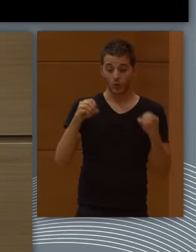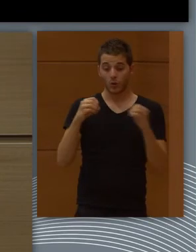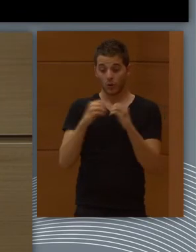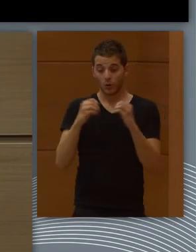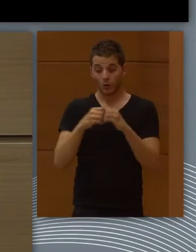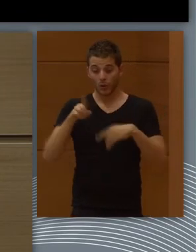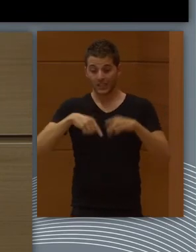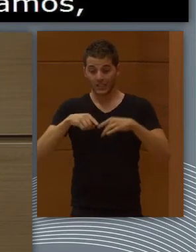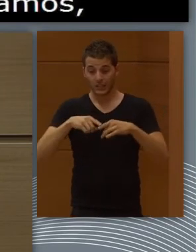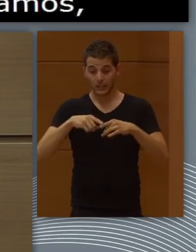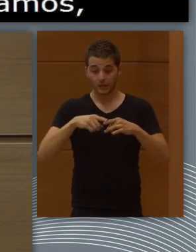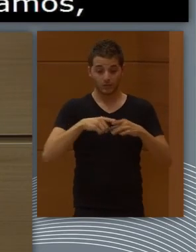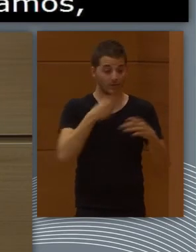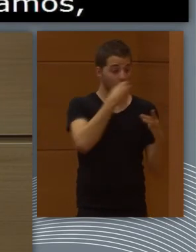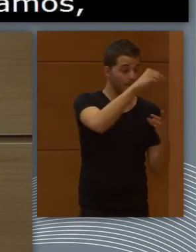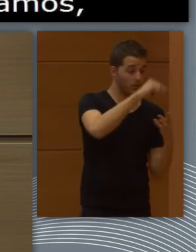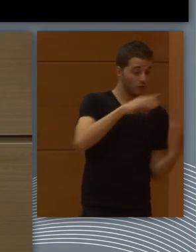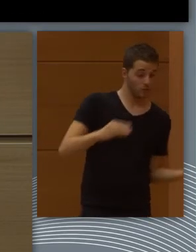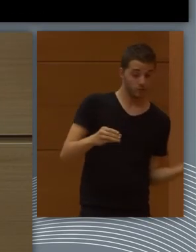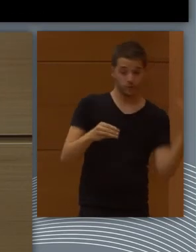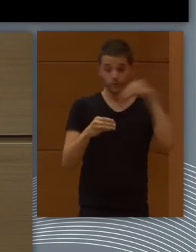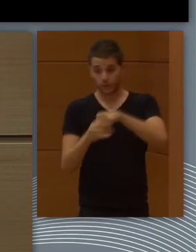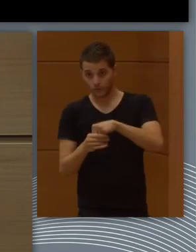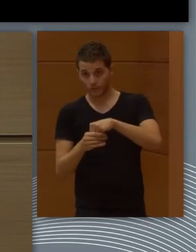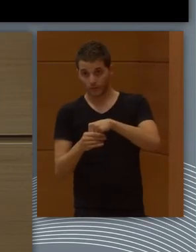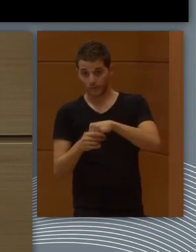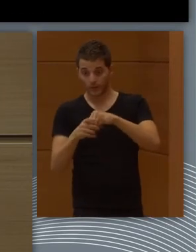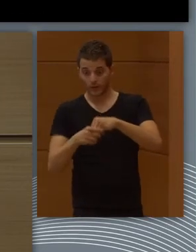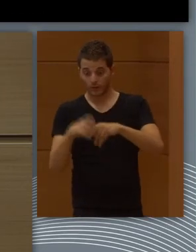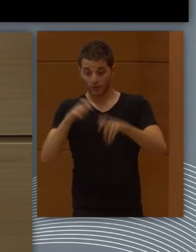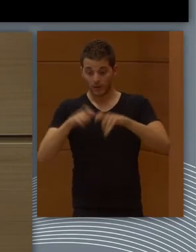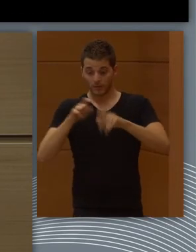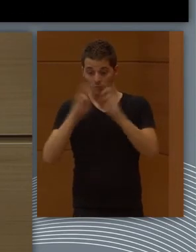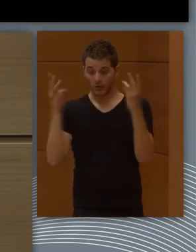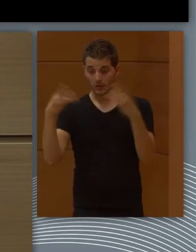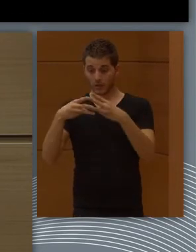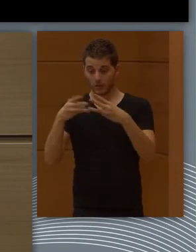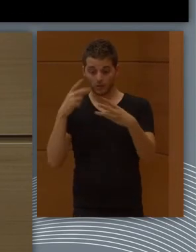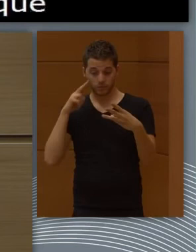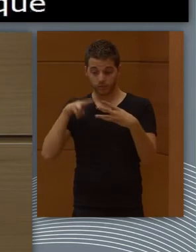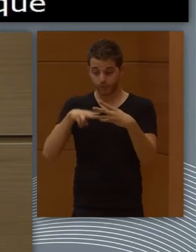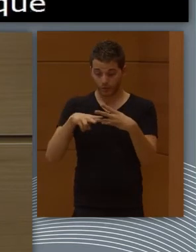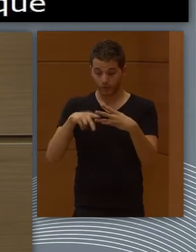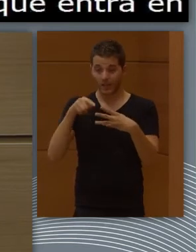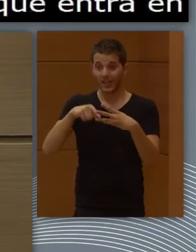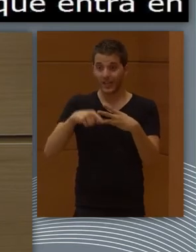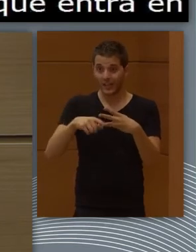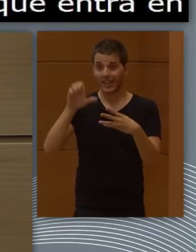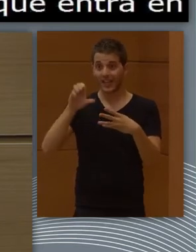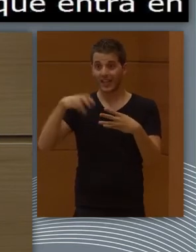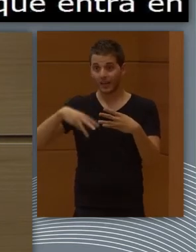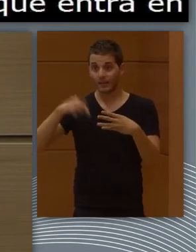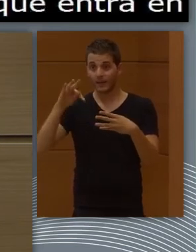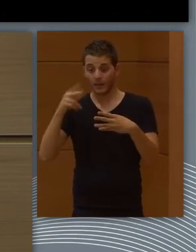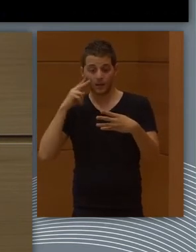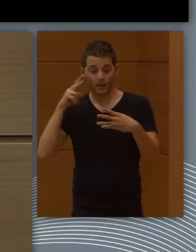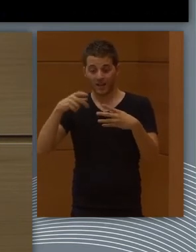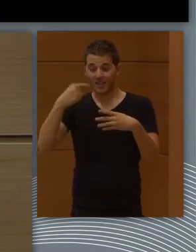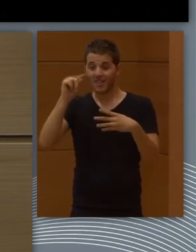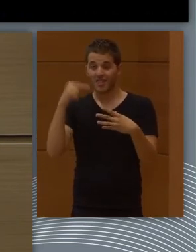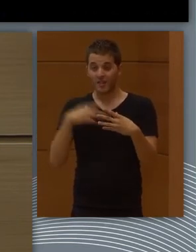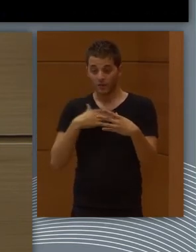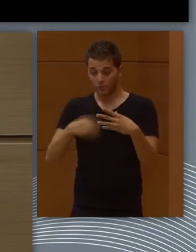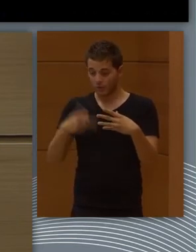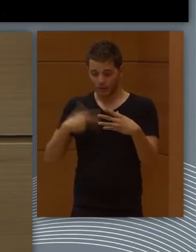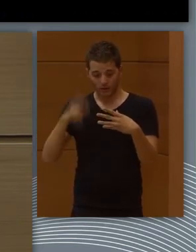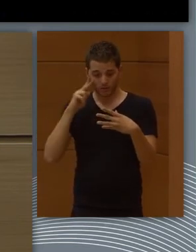para aquella persona que entra en Internet, y la ventana de entrada de casi todo el mundo es Google, pueda tener los datos de la MT. Pero todas nuestras